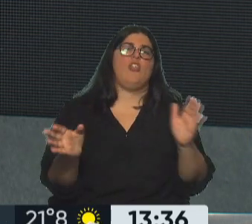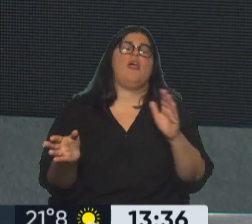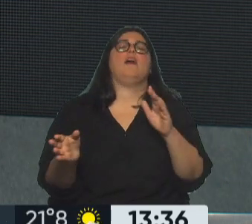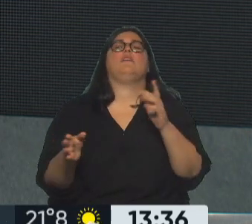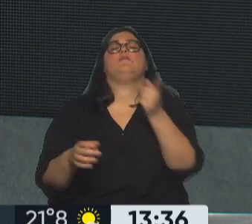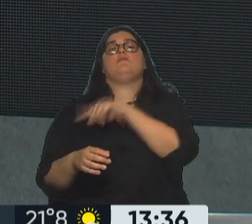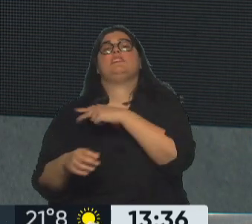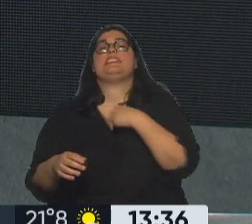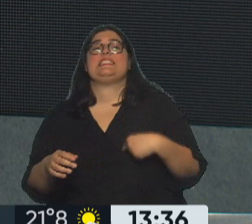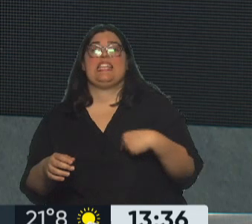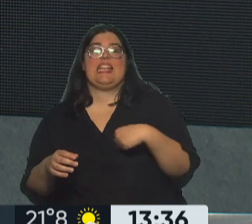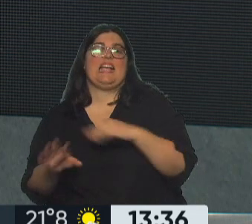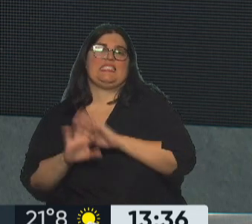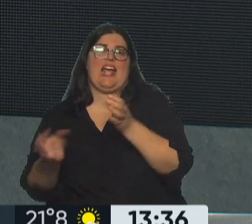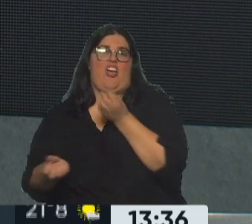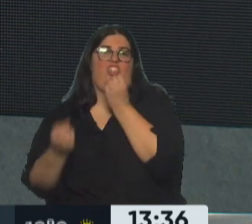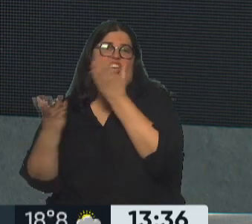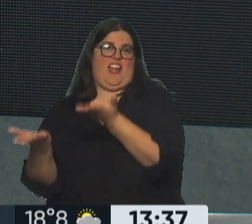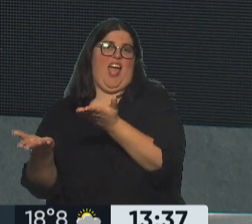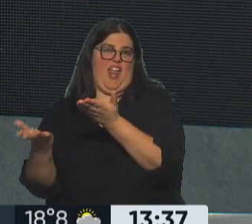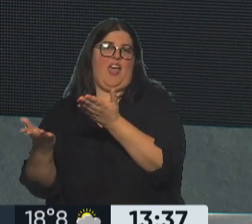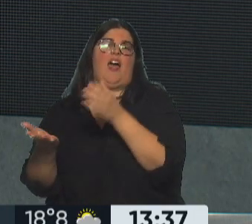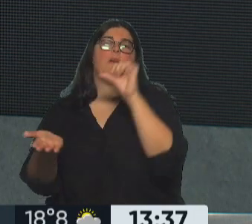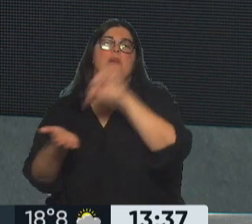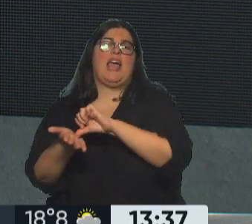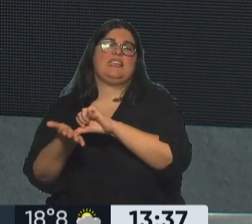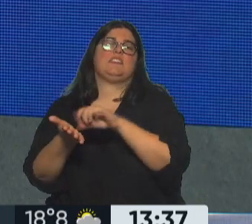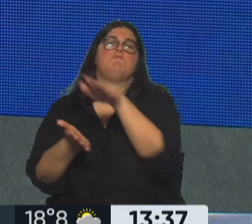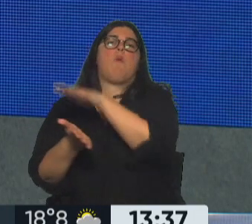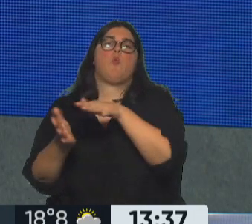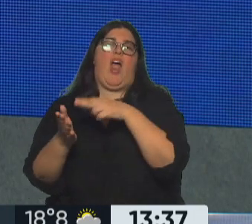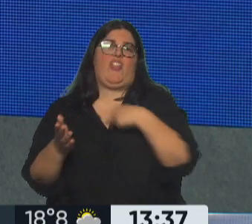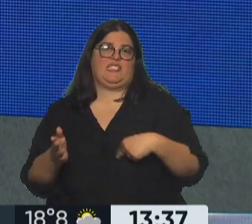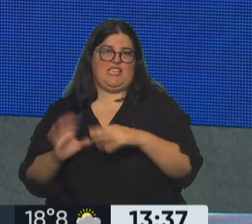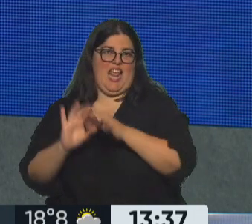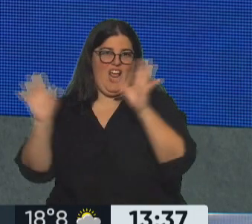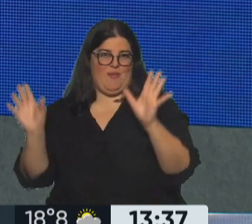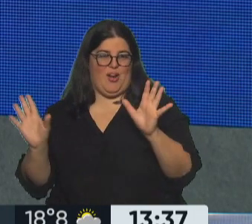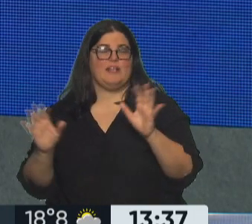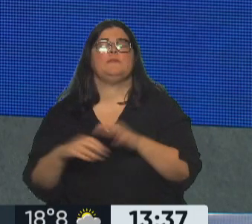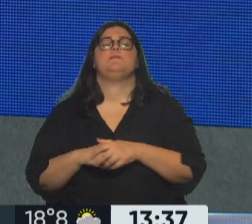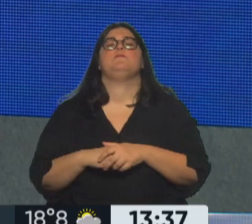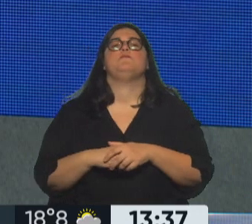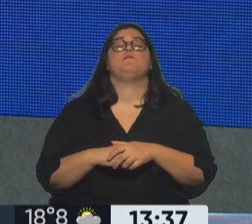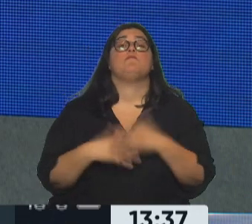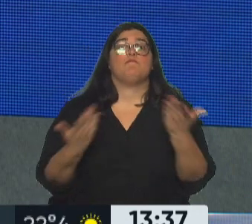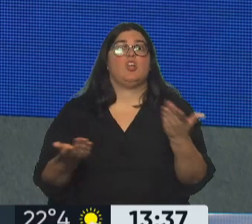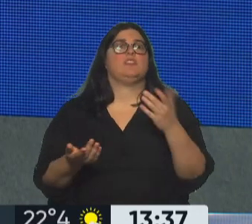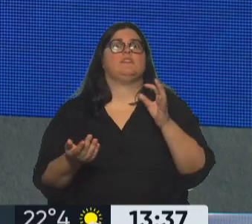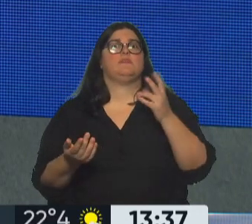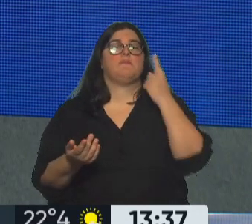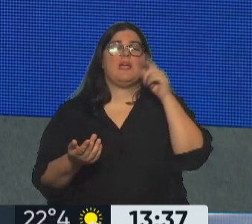la proclamación de la República Popular. Entonces vemos que tanto a lo largo de las décadas